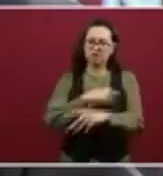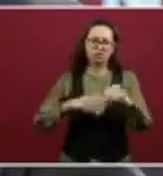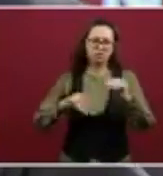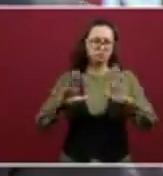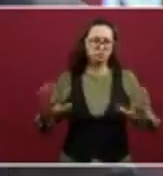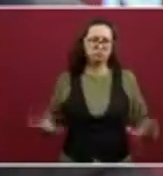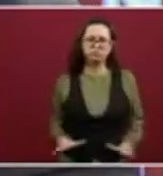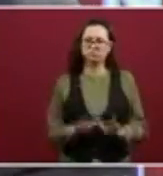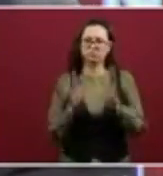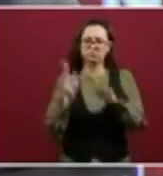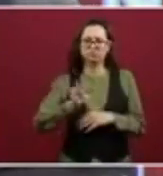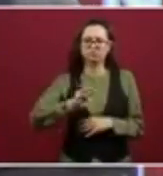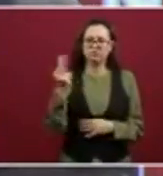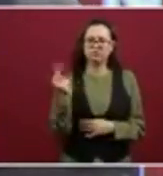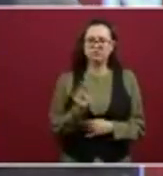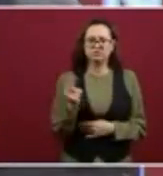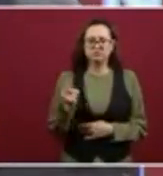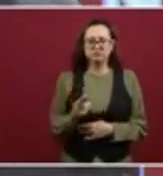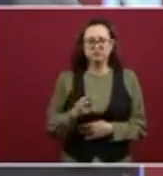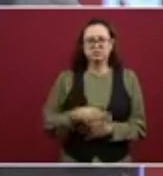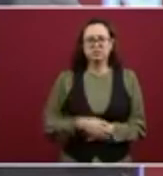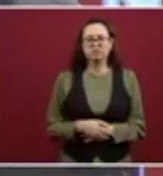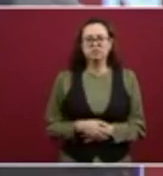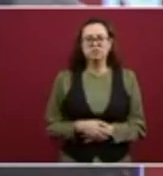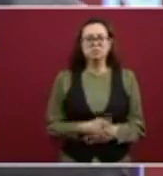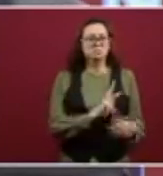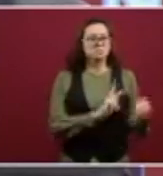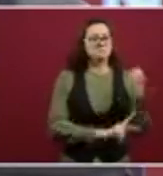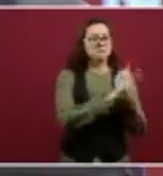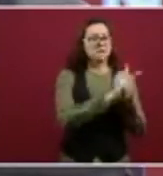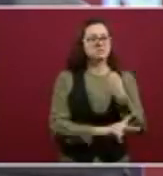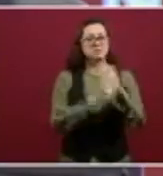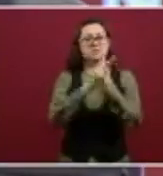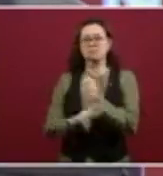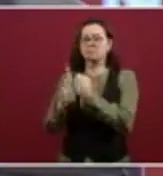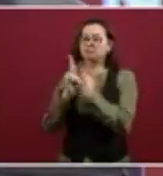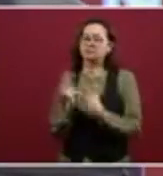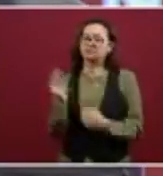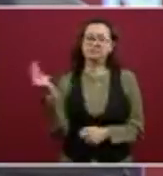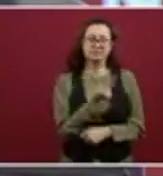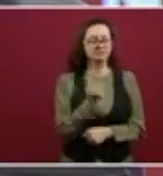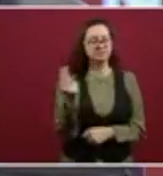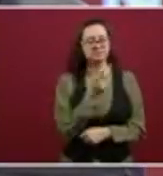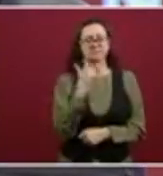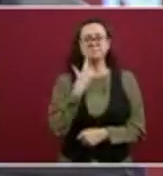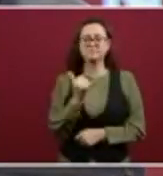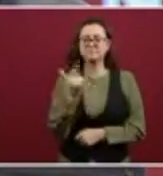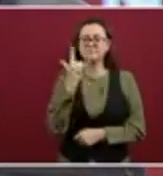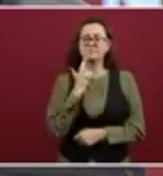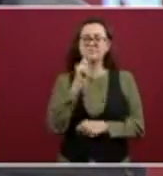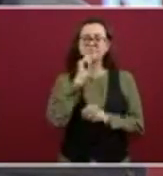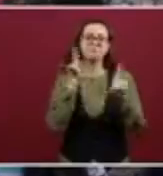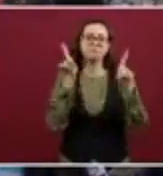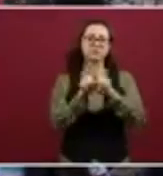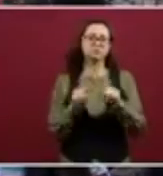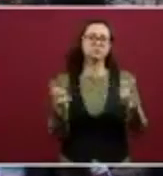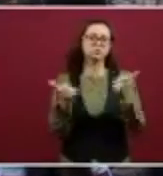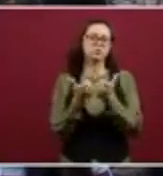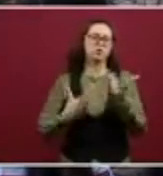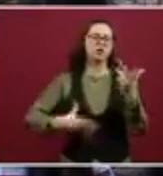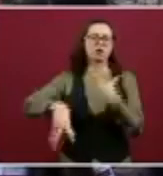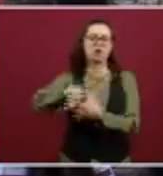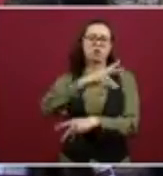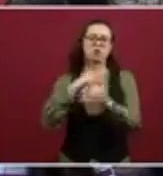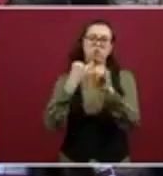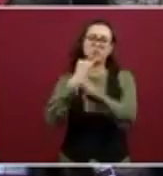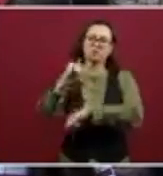planteando. Hay un esfuerzo que tenemos que hacer cada país y hay un esfuerzo que vamos a buscar de la comunidad internacional, en primer lugar, de los